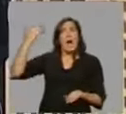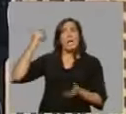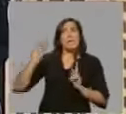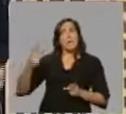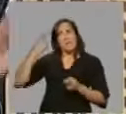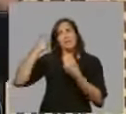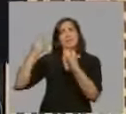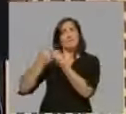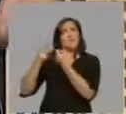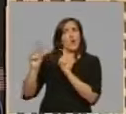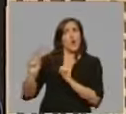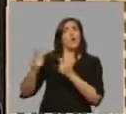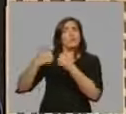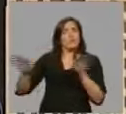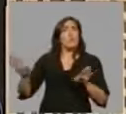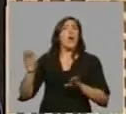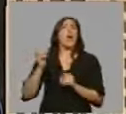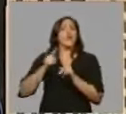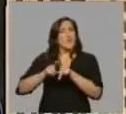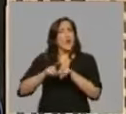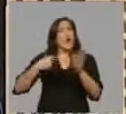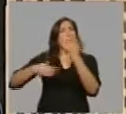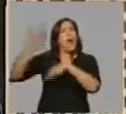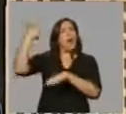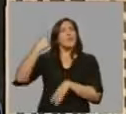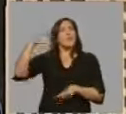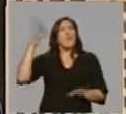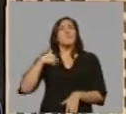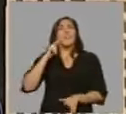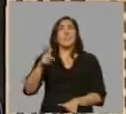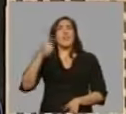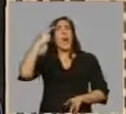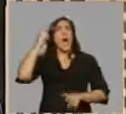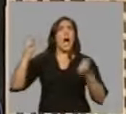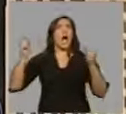tampoco es para hacerse los rulos, como dije alguna vez. Pero vamos a